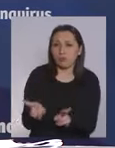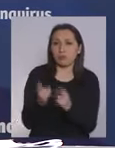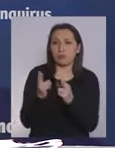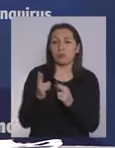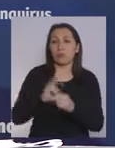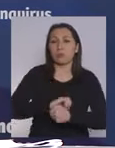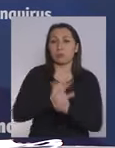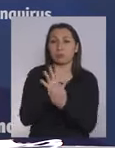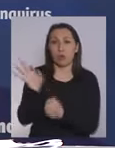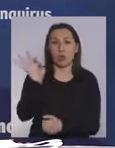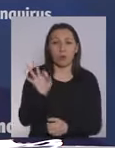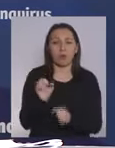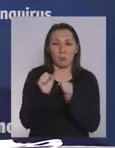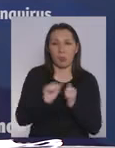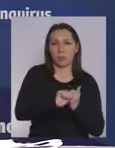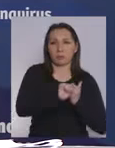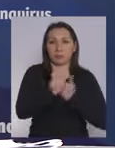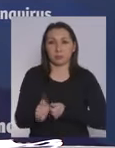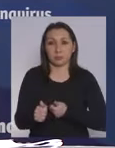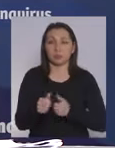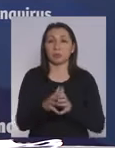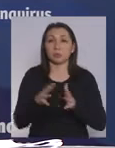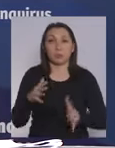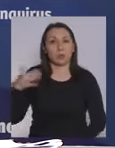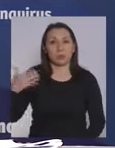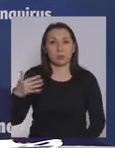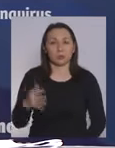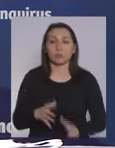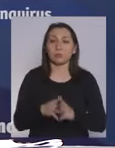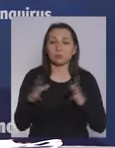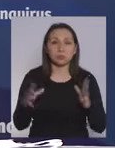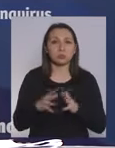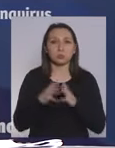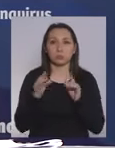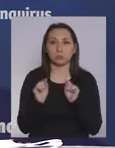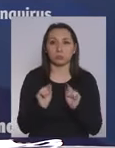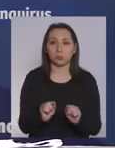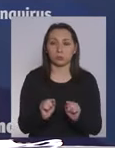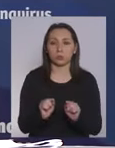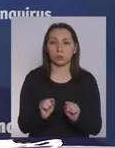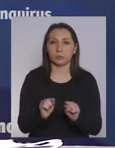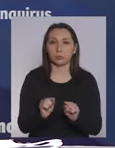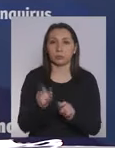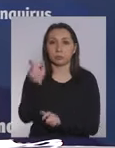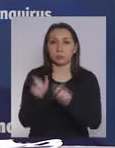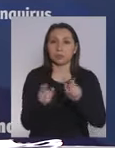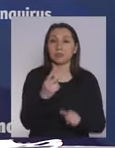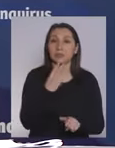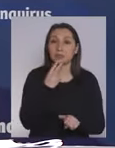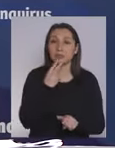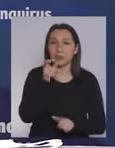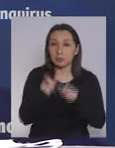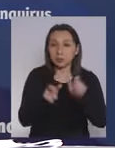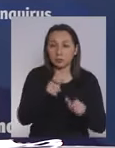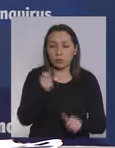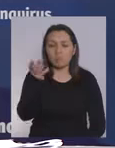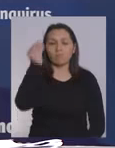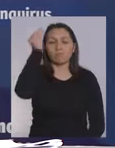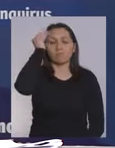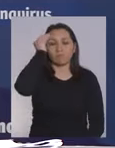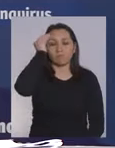virus existe es muy indispensable es muy importante que los habitantes tomen conciencia